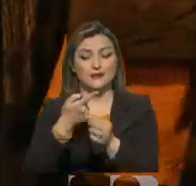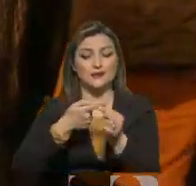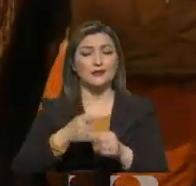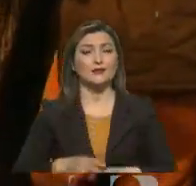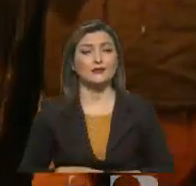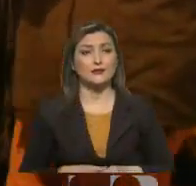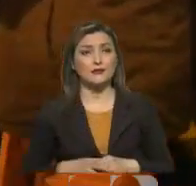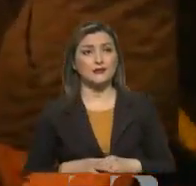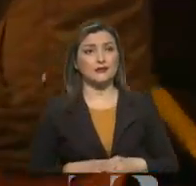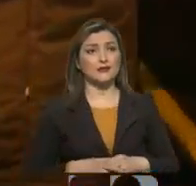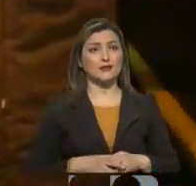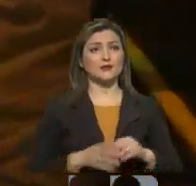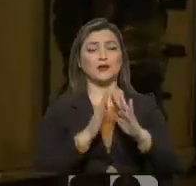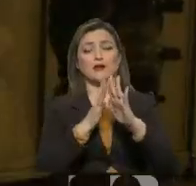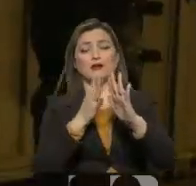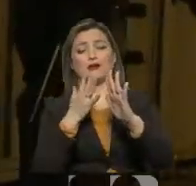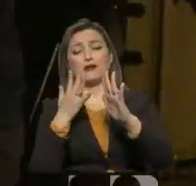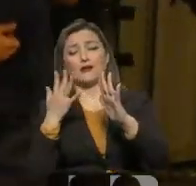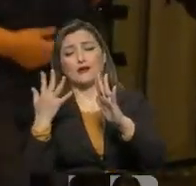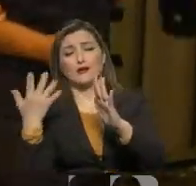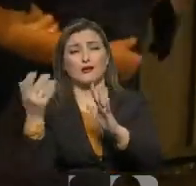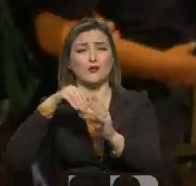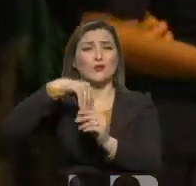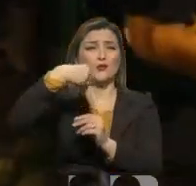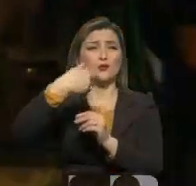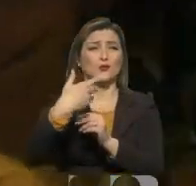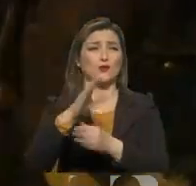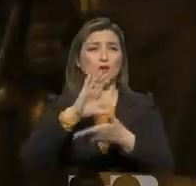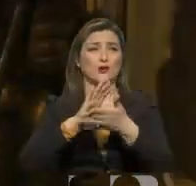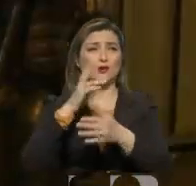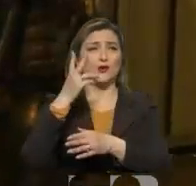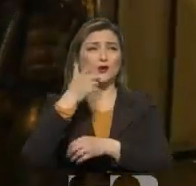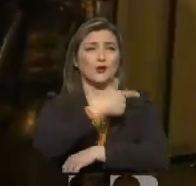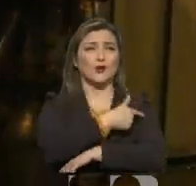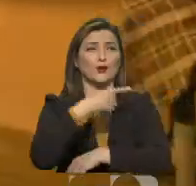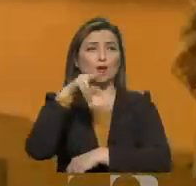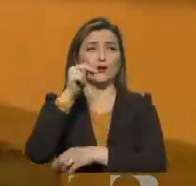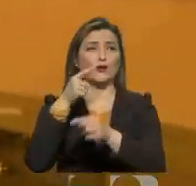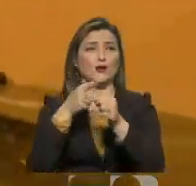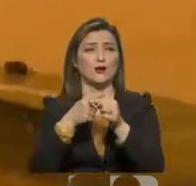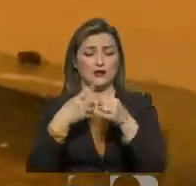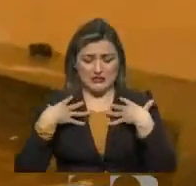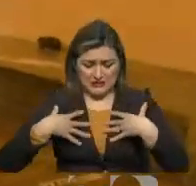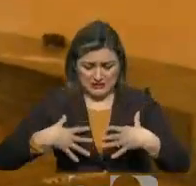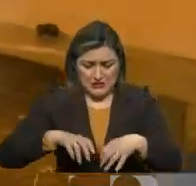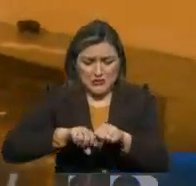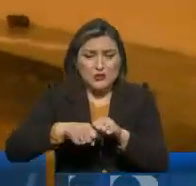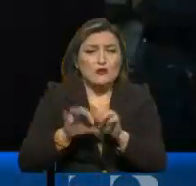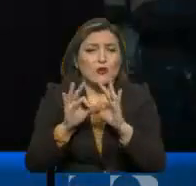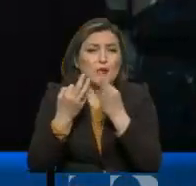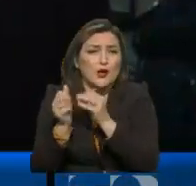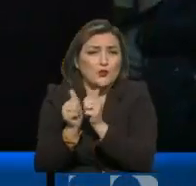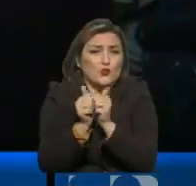después de realizar largas filas en los exteriores de uno de los centros de vacunación en el norte de quito mojados y con un familiar que los